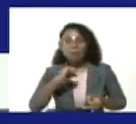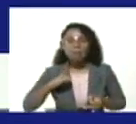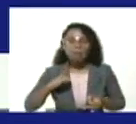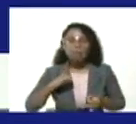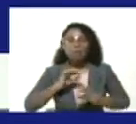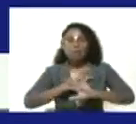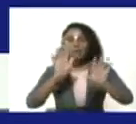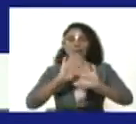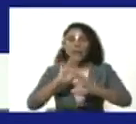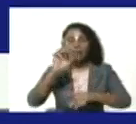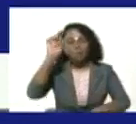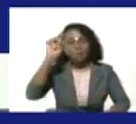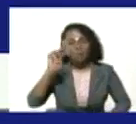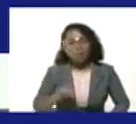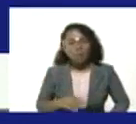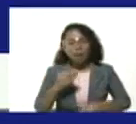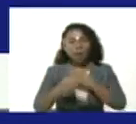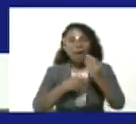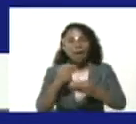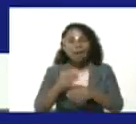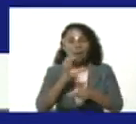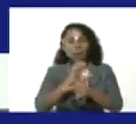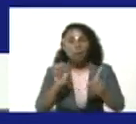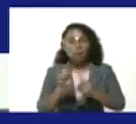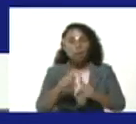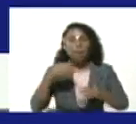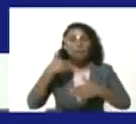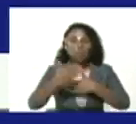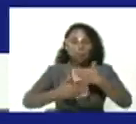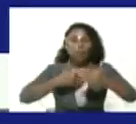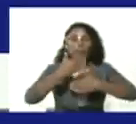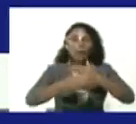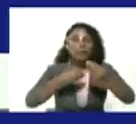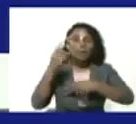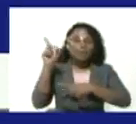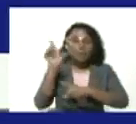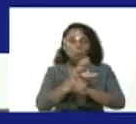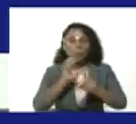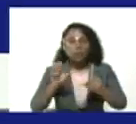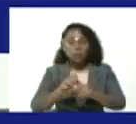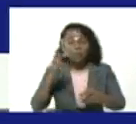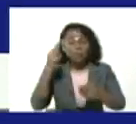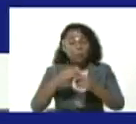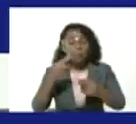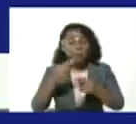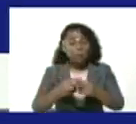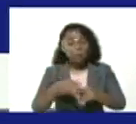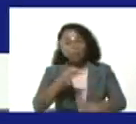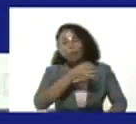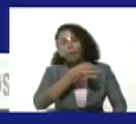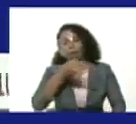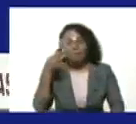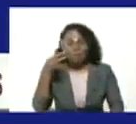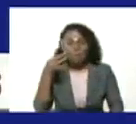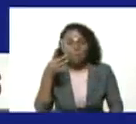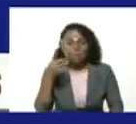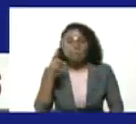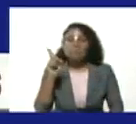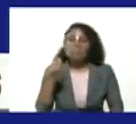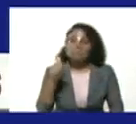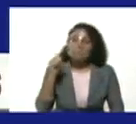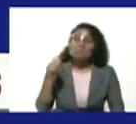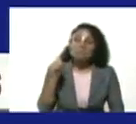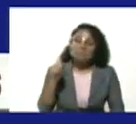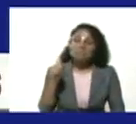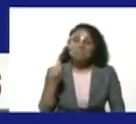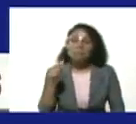ya sacan diariamente el pronóstico, es decir, poco a poco adquiriendo esa cultura de gestión de riesgo. Correcto. Bueno, muy obrigado,